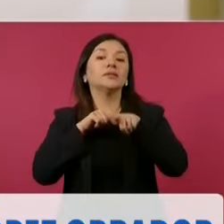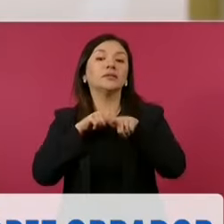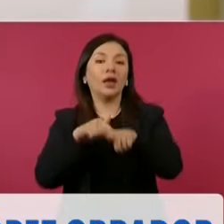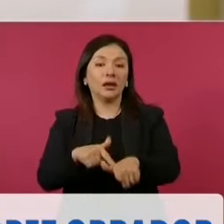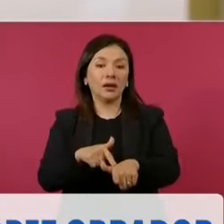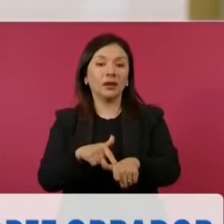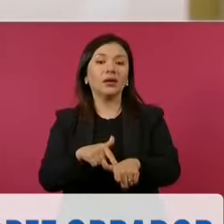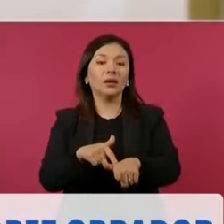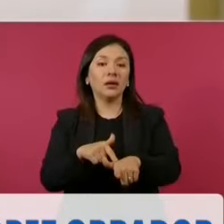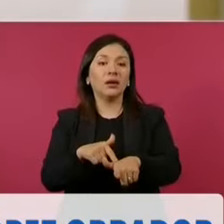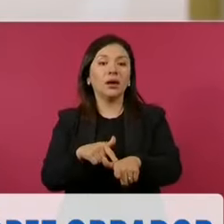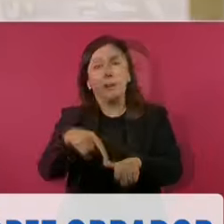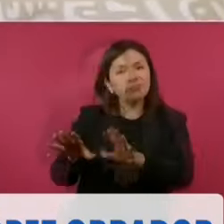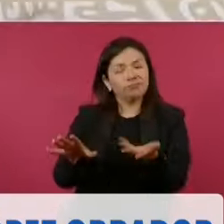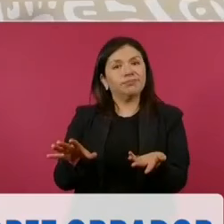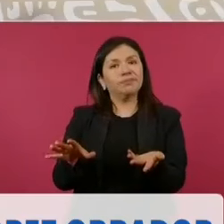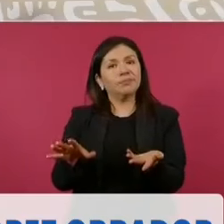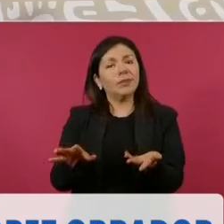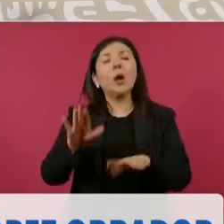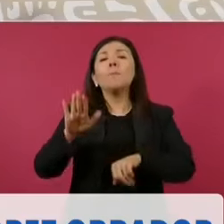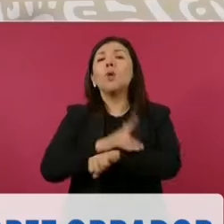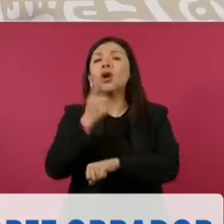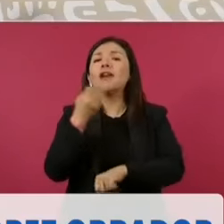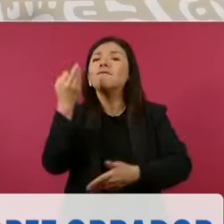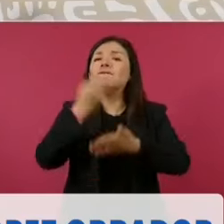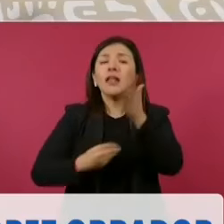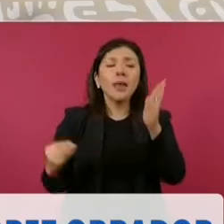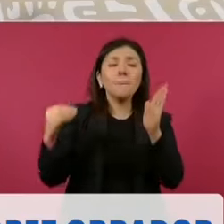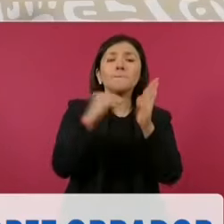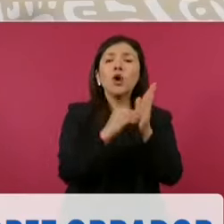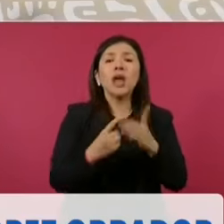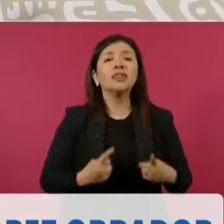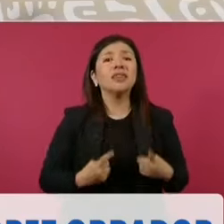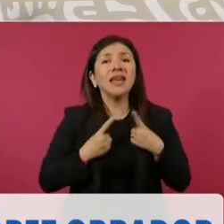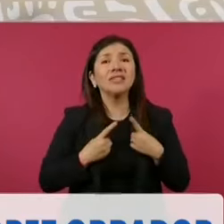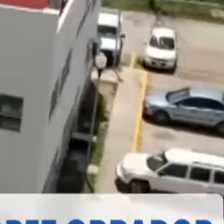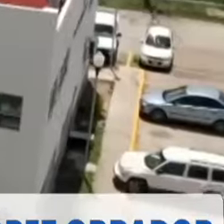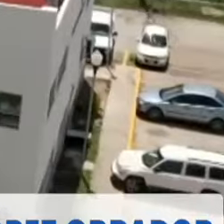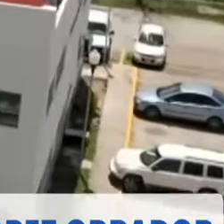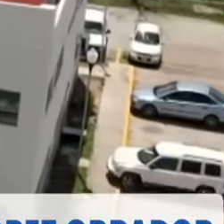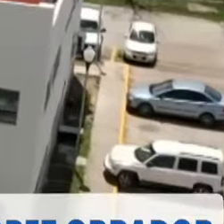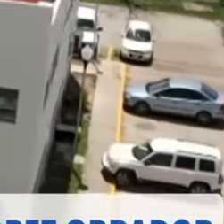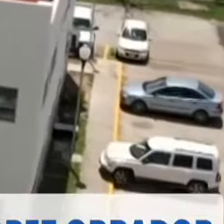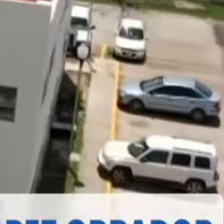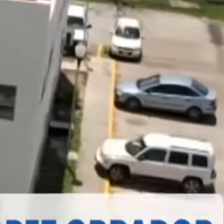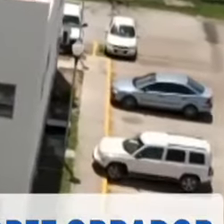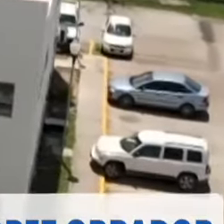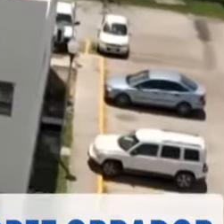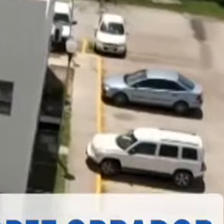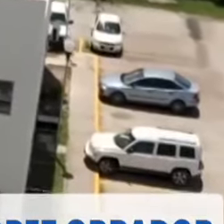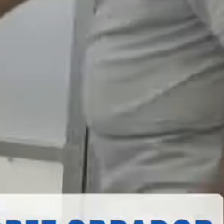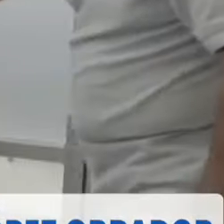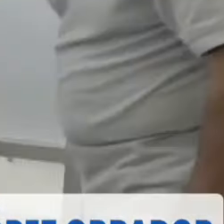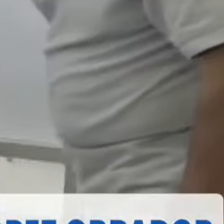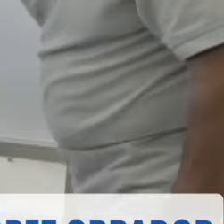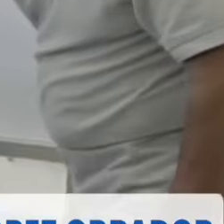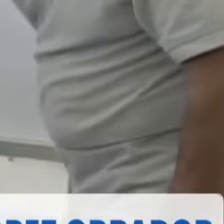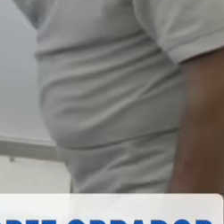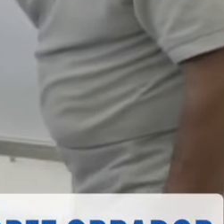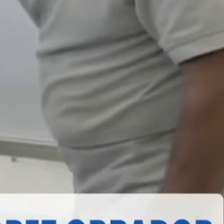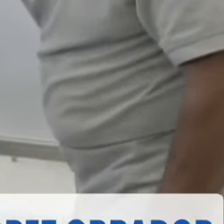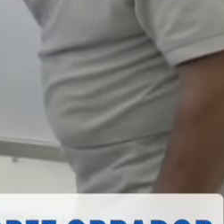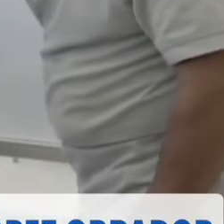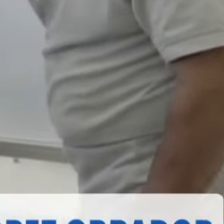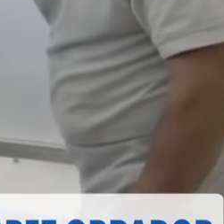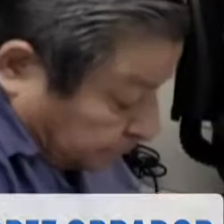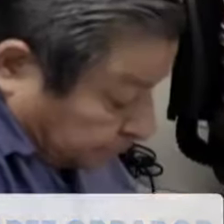Generales de Justicia. Señaló que es necesario limpiar la corrupción a las políticas ministeriales. Sin embargo, admitió que este tipo de cambios son procesos